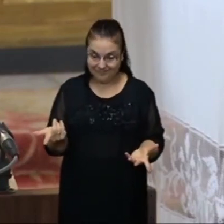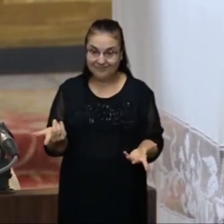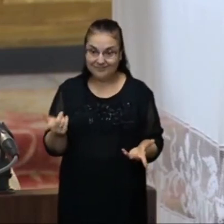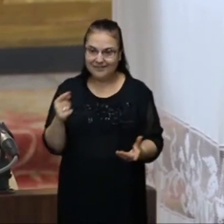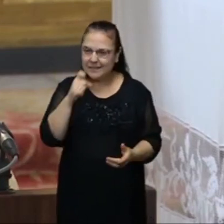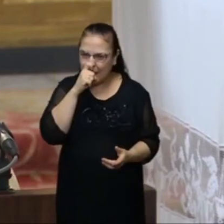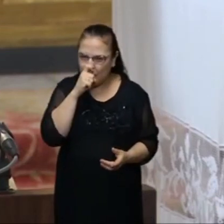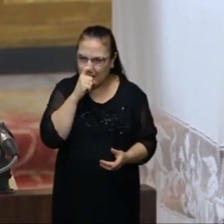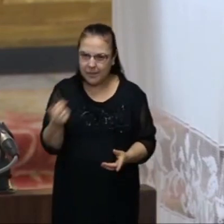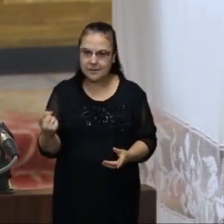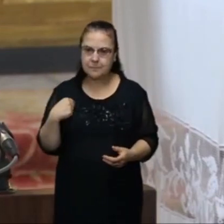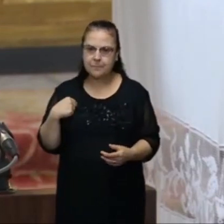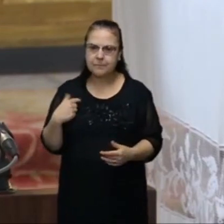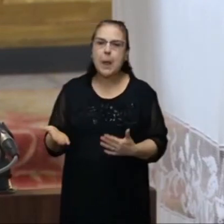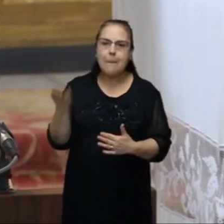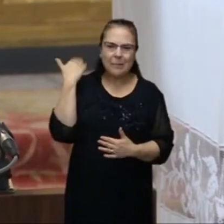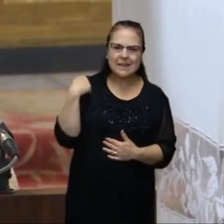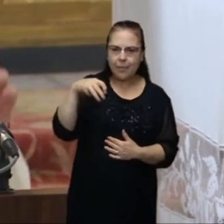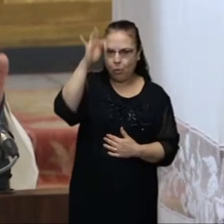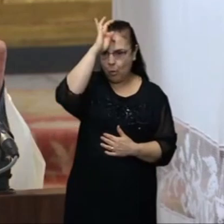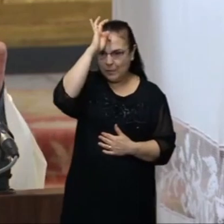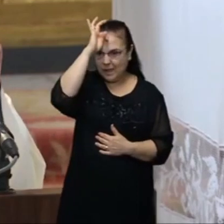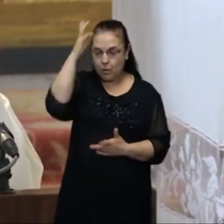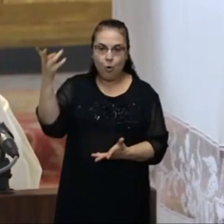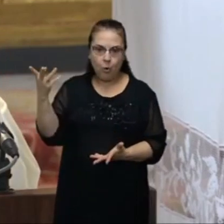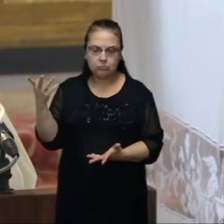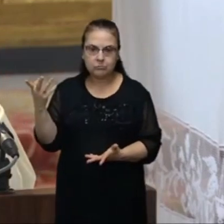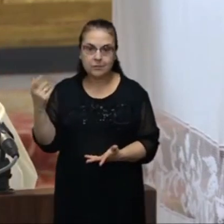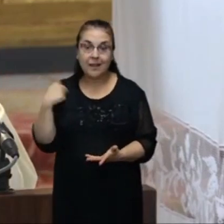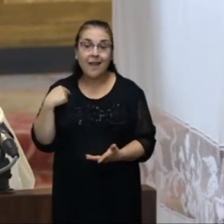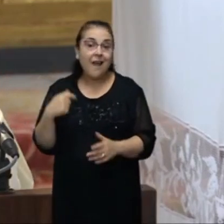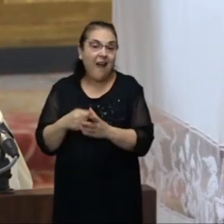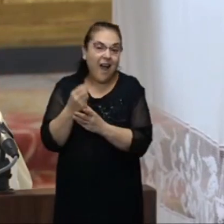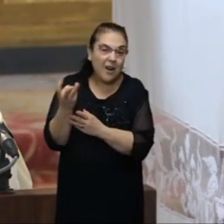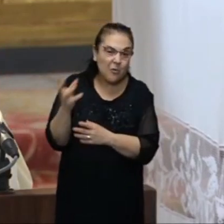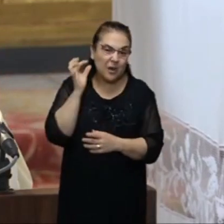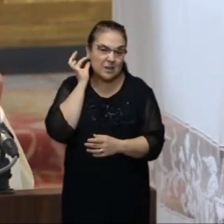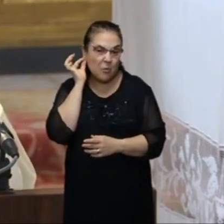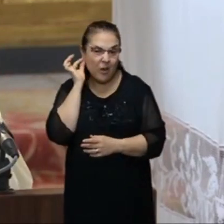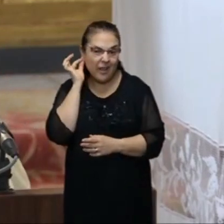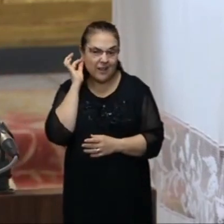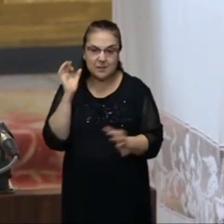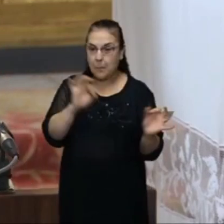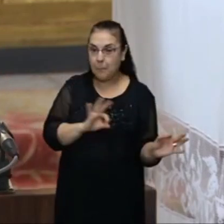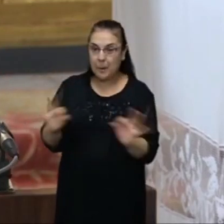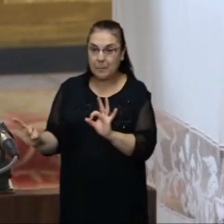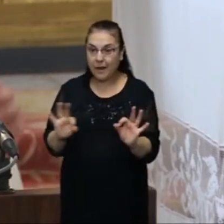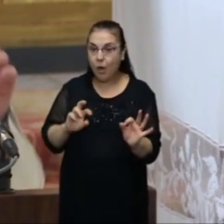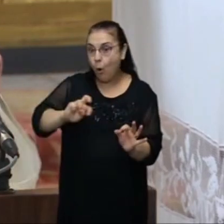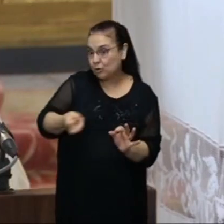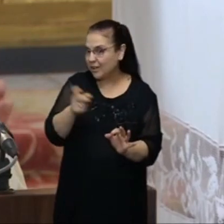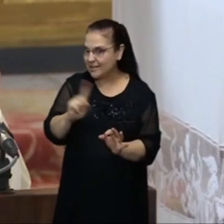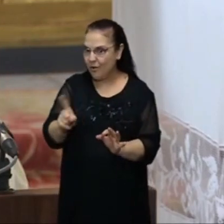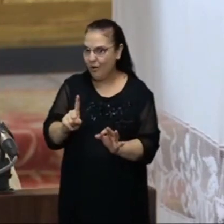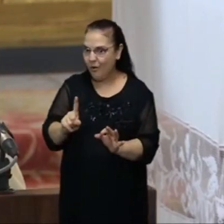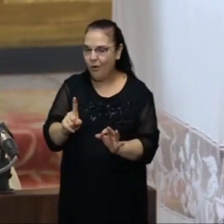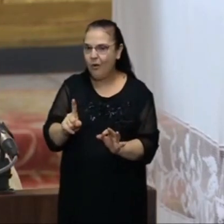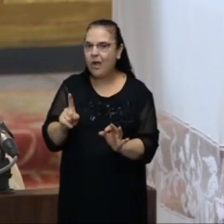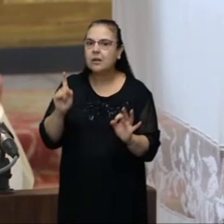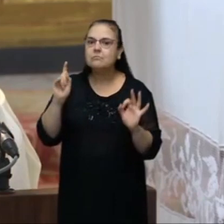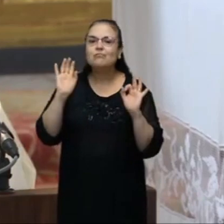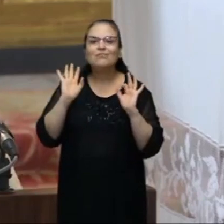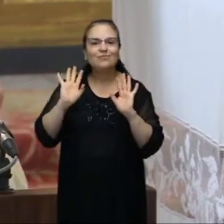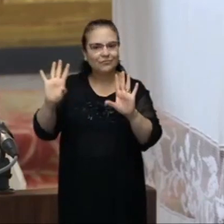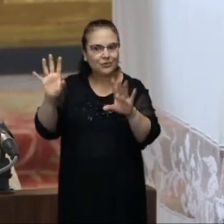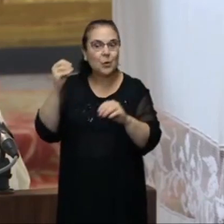del Evangelio del domingo pasado. Algunas tenían las lámparas a punto, otras no. Tú ten tu fe a punto. Que Dios tiene a punto todo